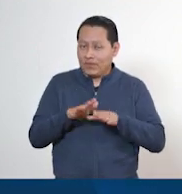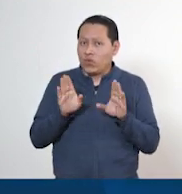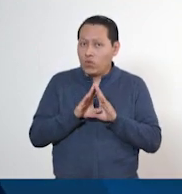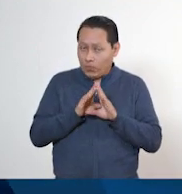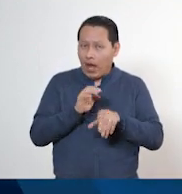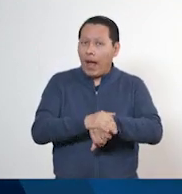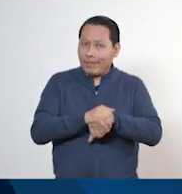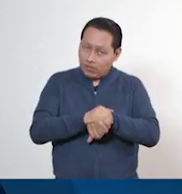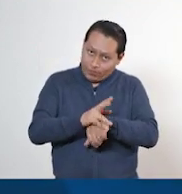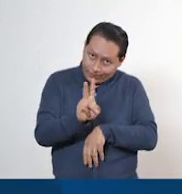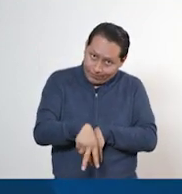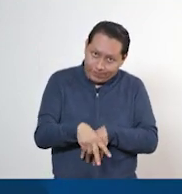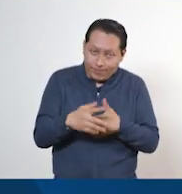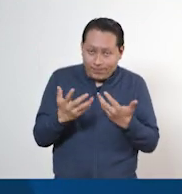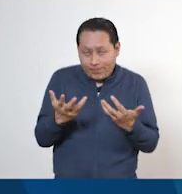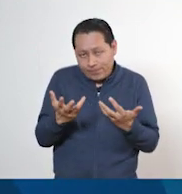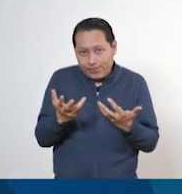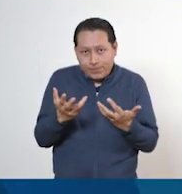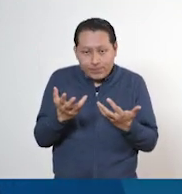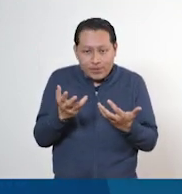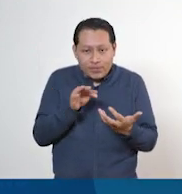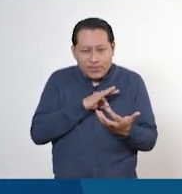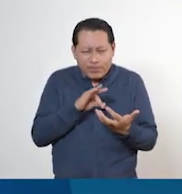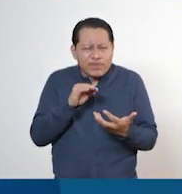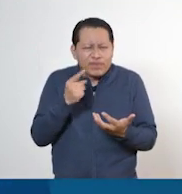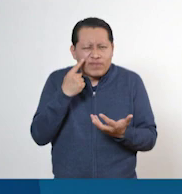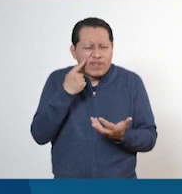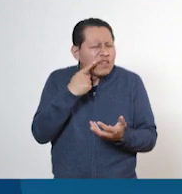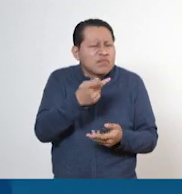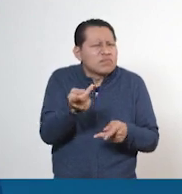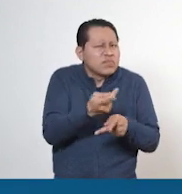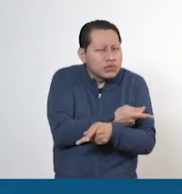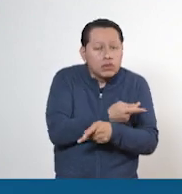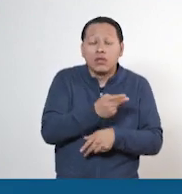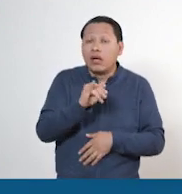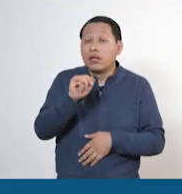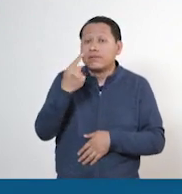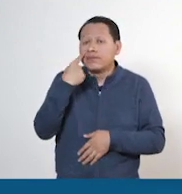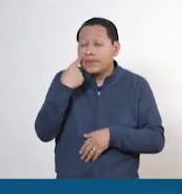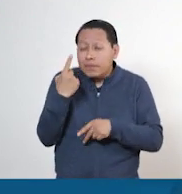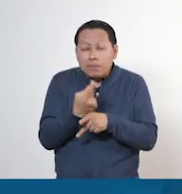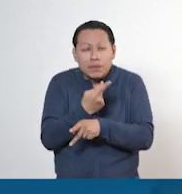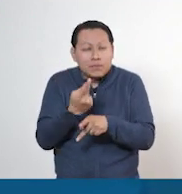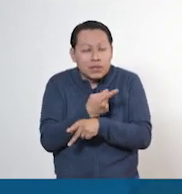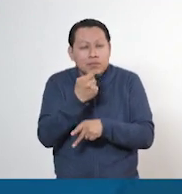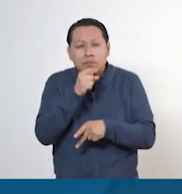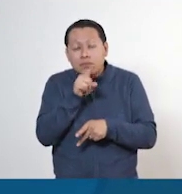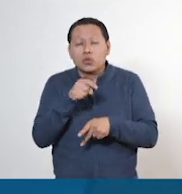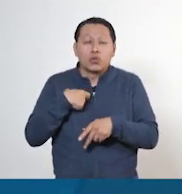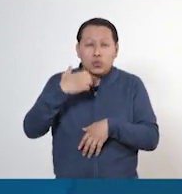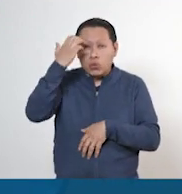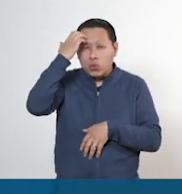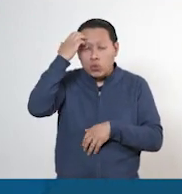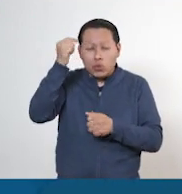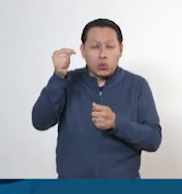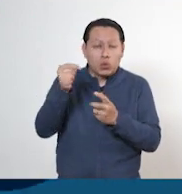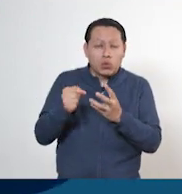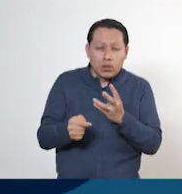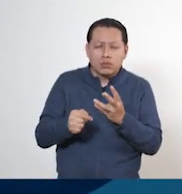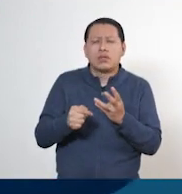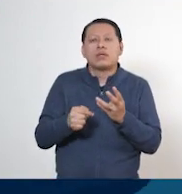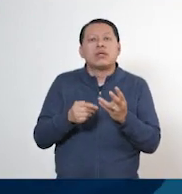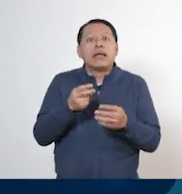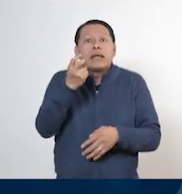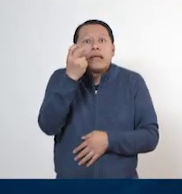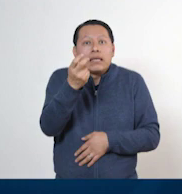tus amigos, ¿verdad? Oye, ¿qué te pasó? No, pues fíjate que me pasó aquello y conocí tal cosa. Bueno, pues eso,